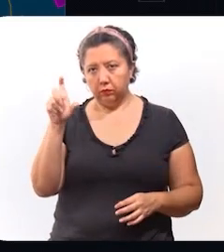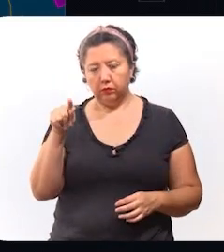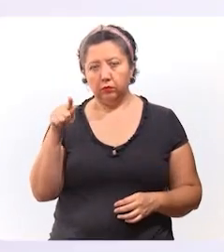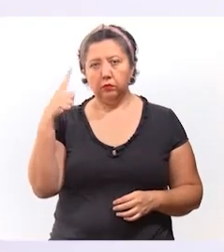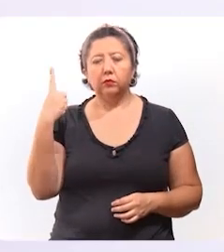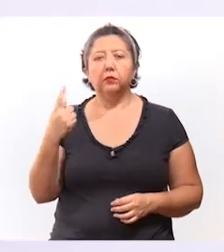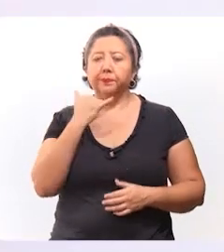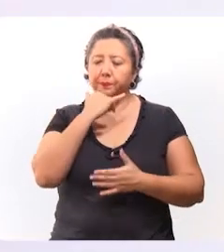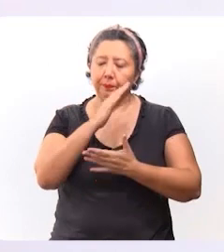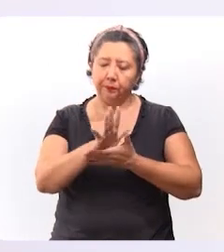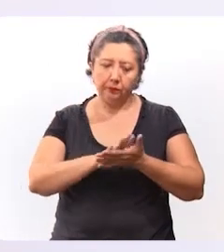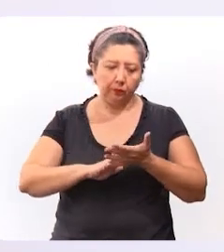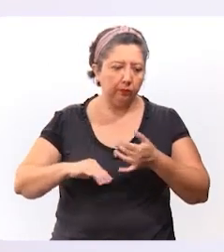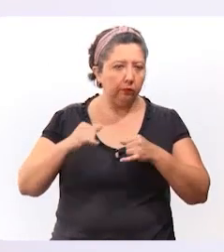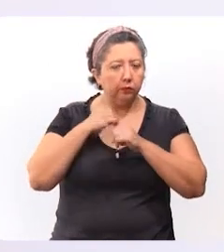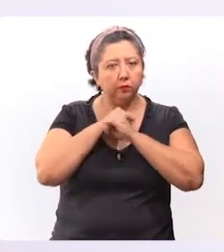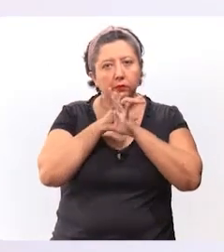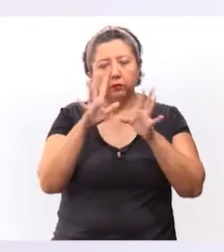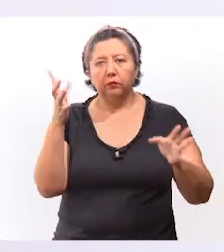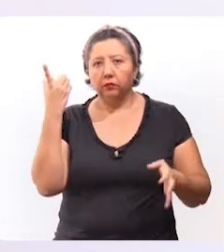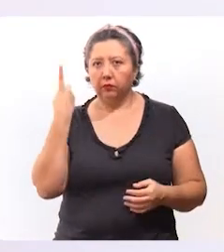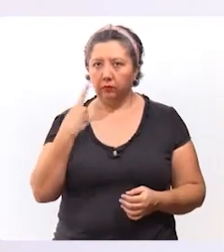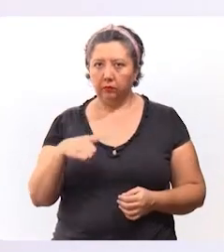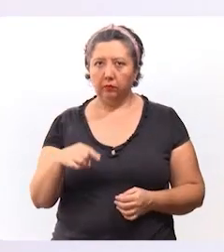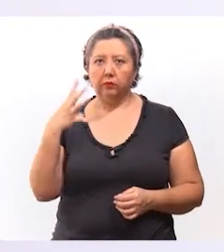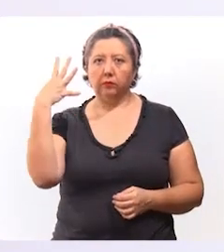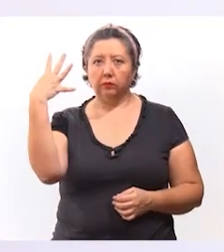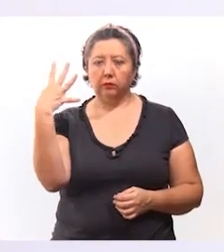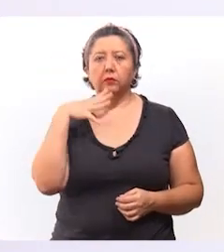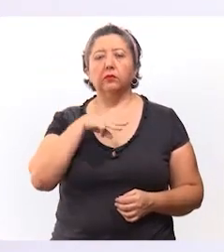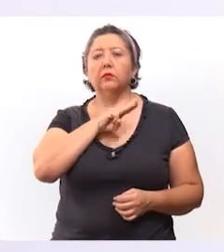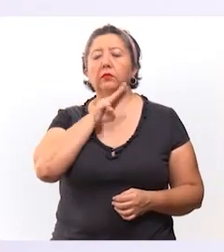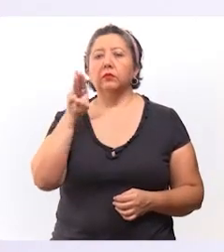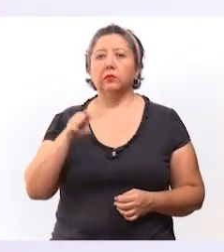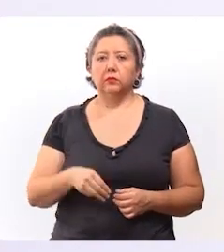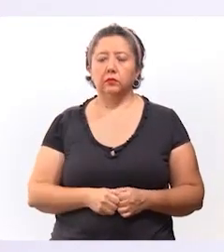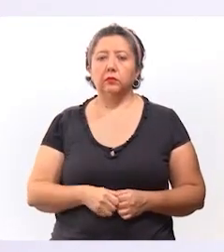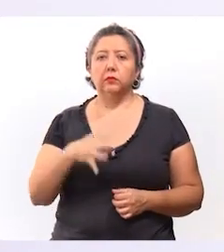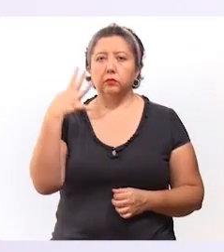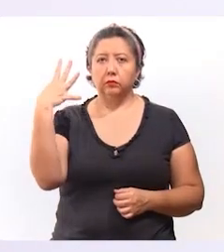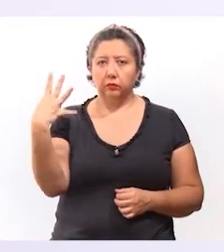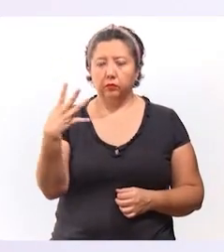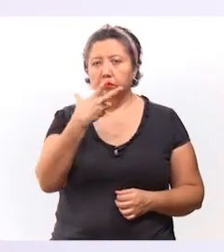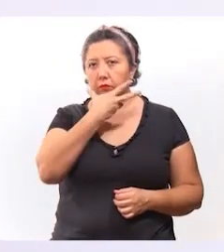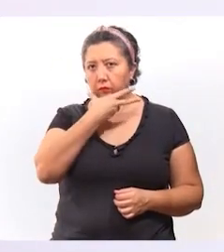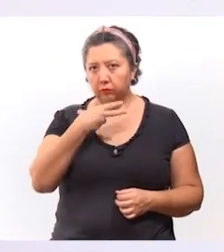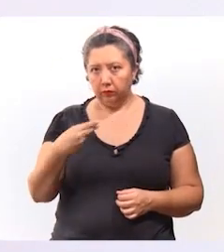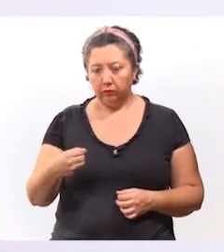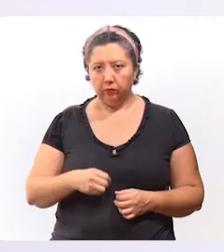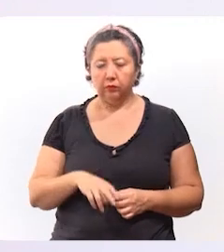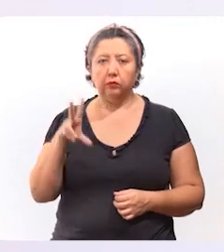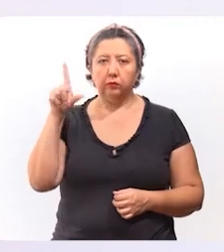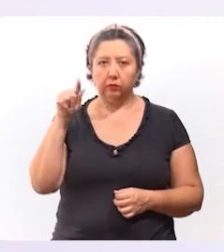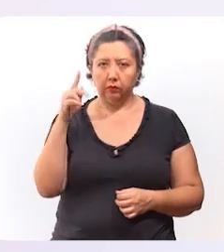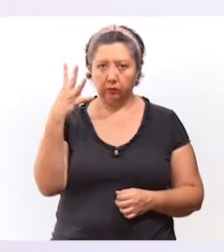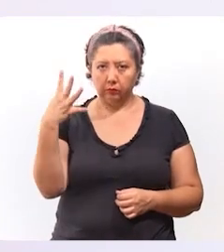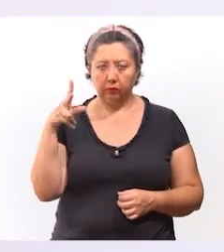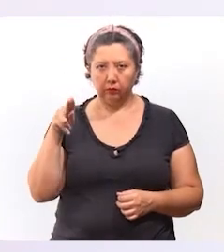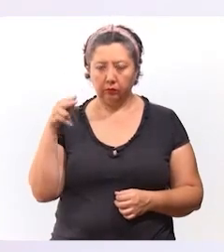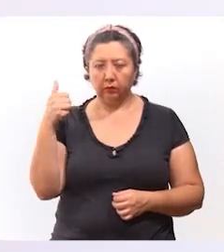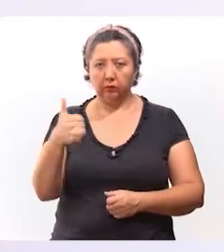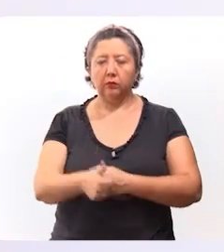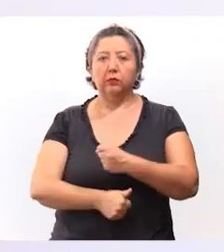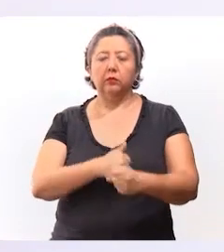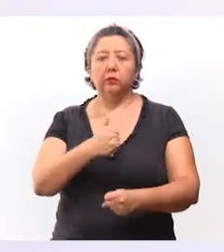11.371. Lamentablemente, en este parte médico informamos de 4 fallecimientos. 4 hombres de un rango de edad de 74 a